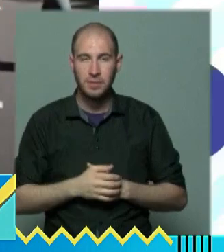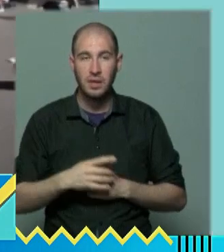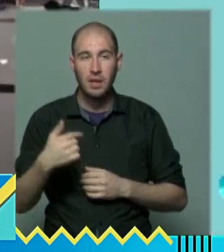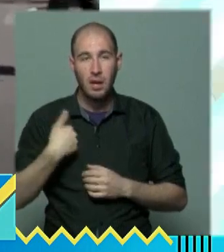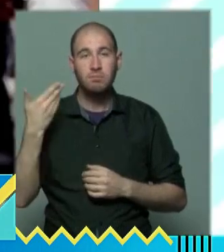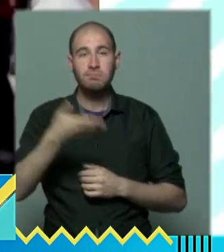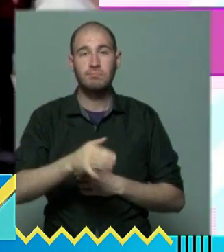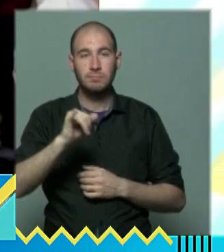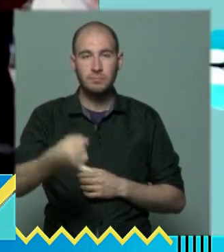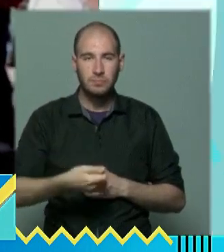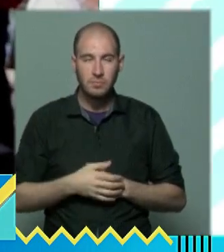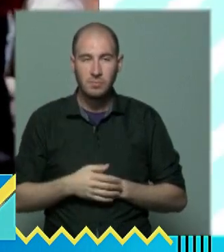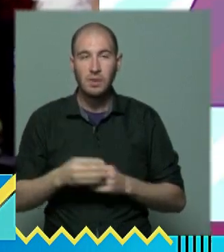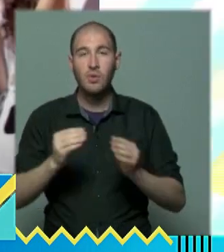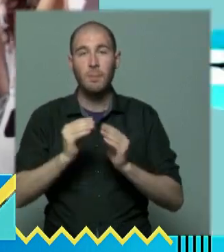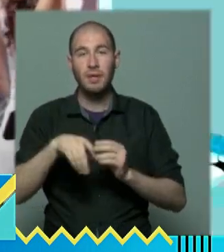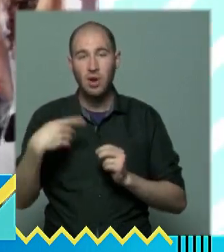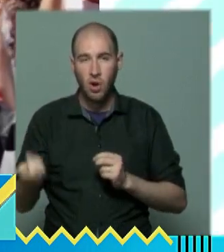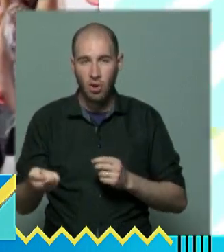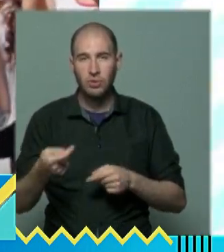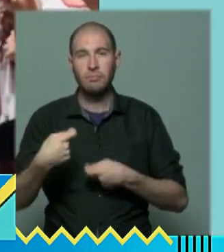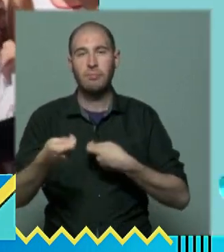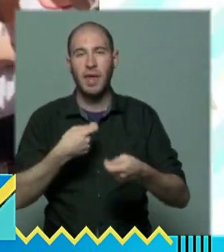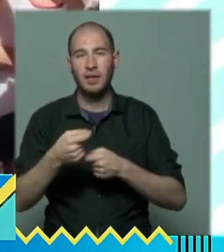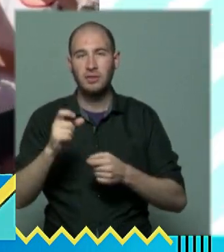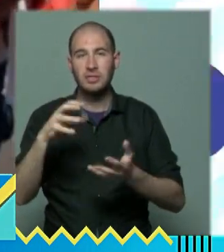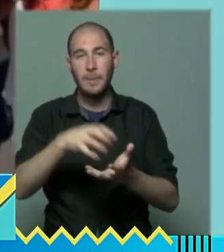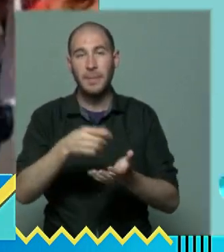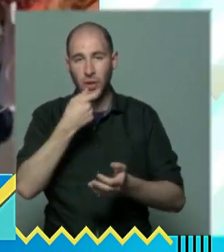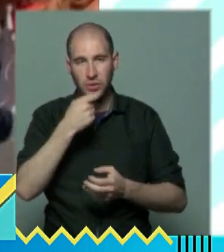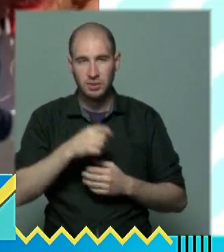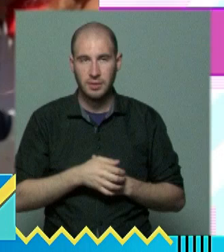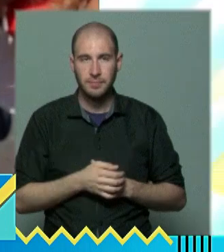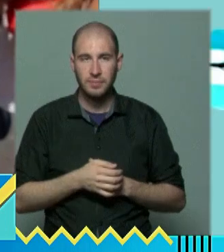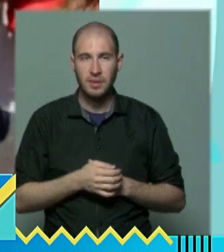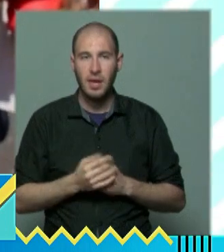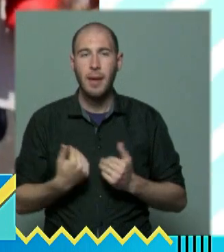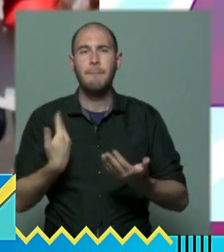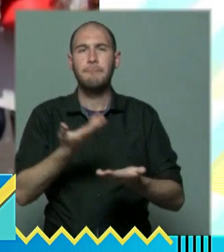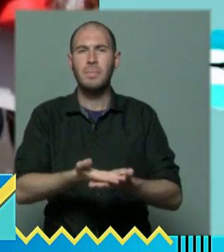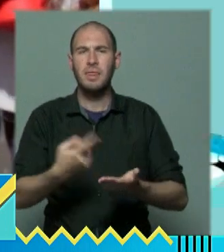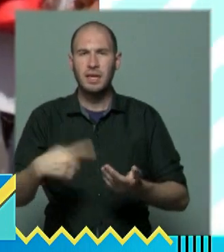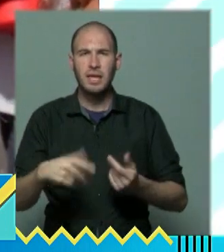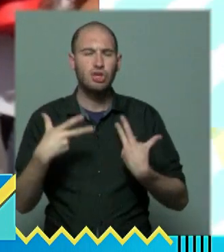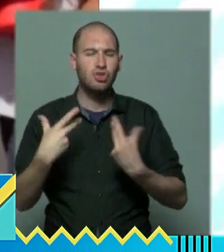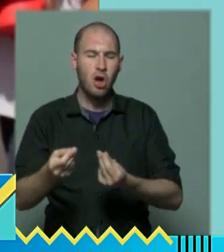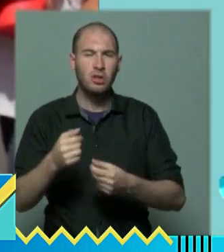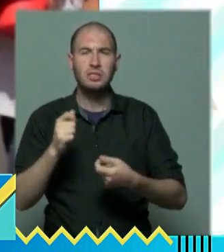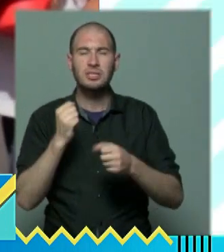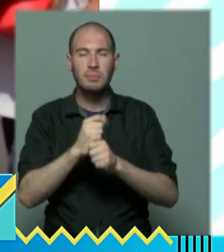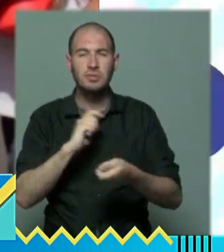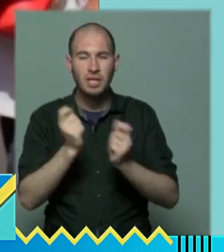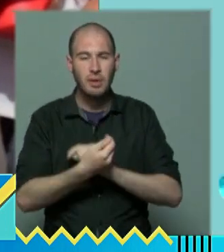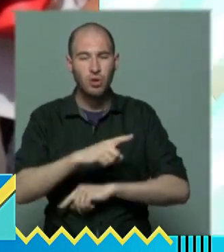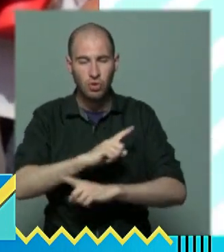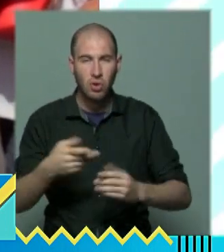posibilidad de participar con otros compañeros de la conducción de la seccional Mendoza, en donde lo que se le pedía era esto: rechazar la reforma previsional,